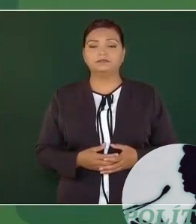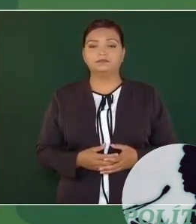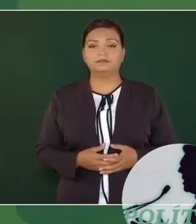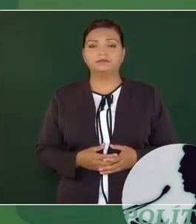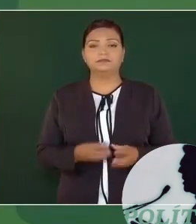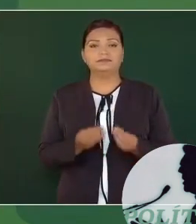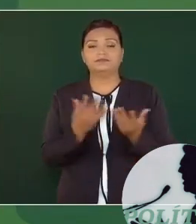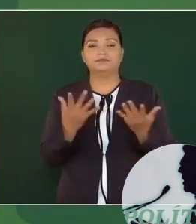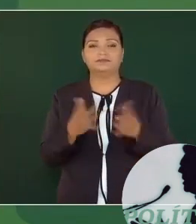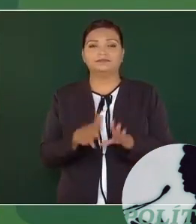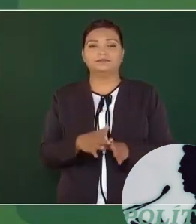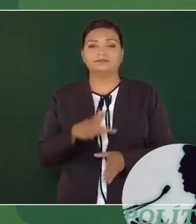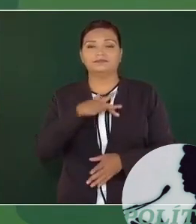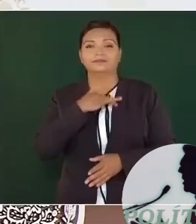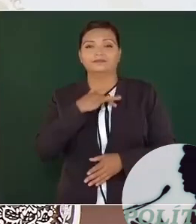mucha